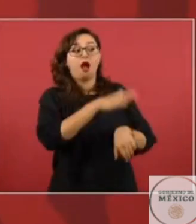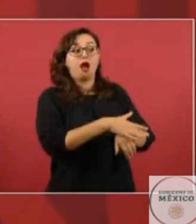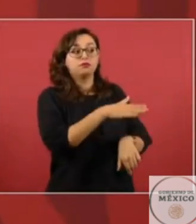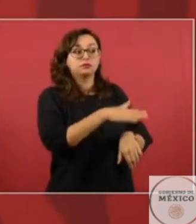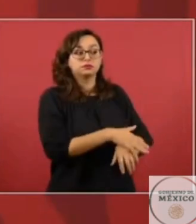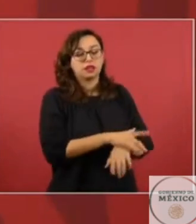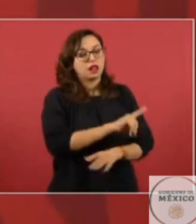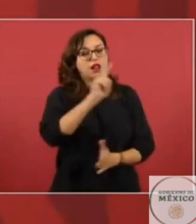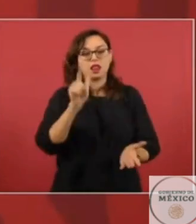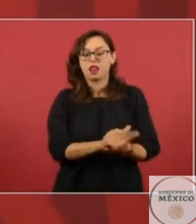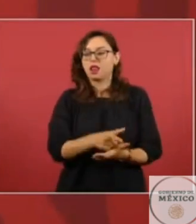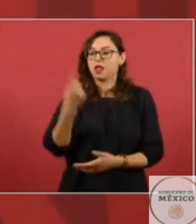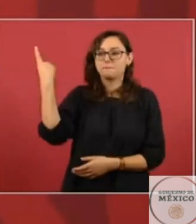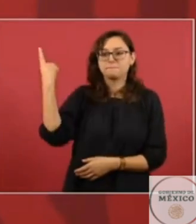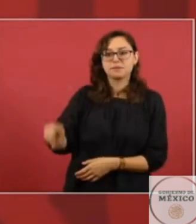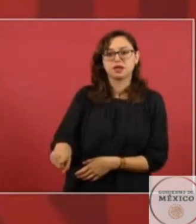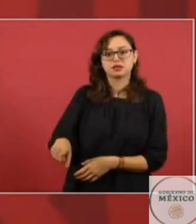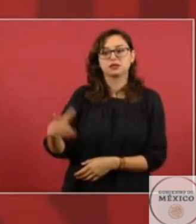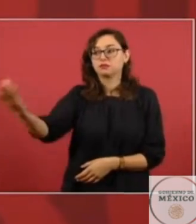hacemos investigación.